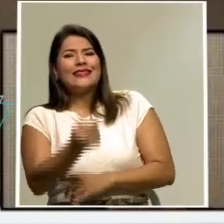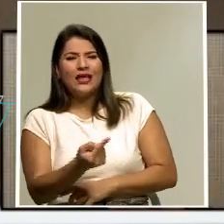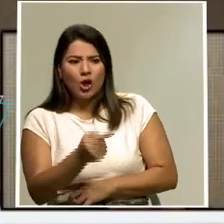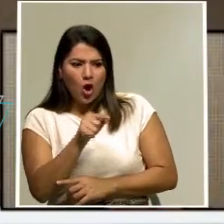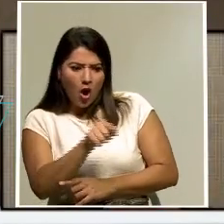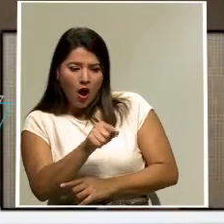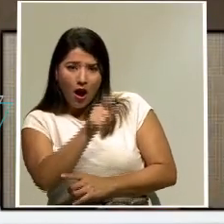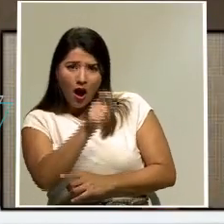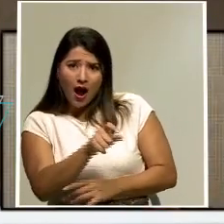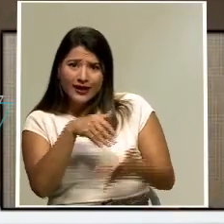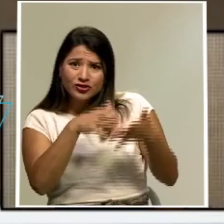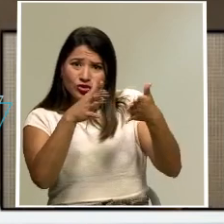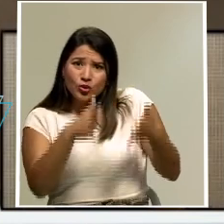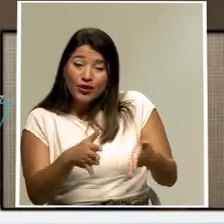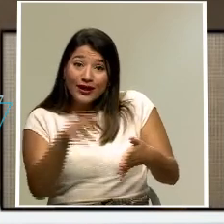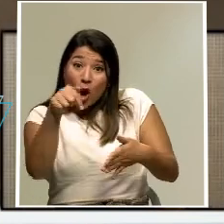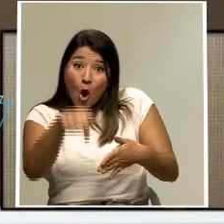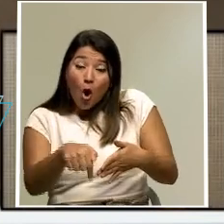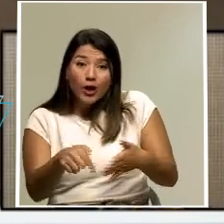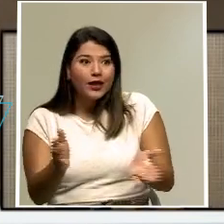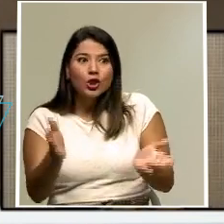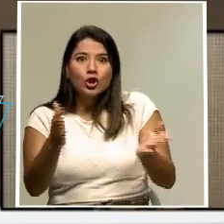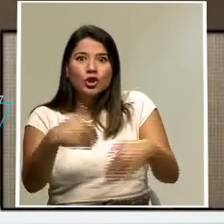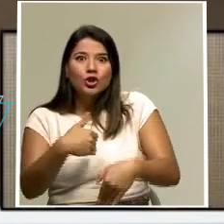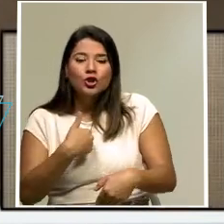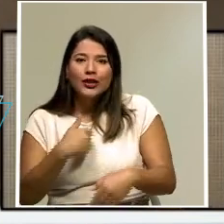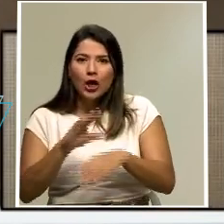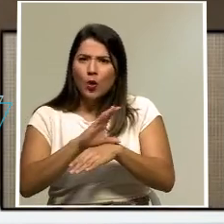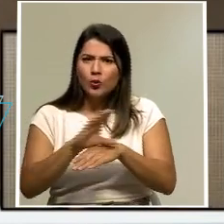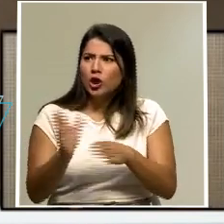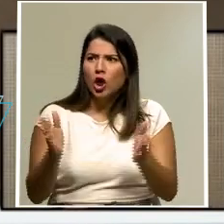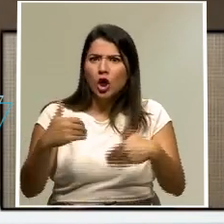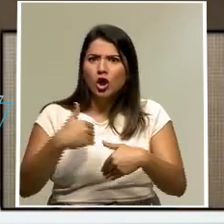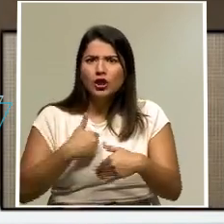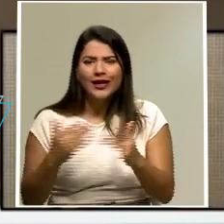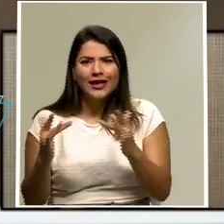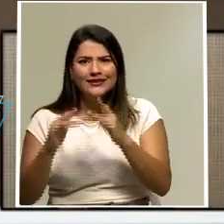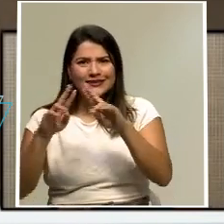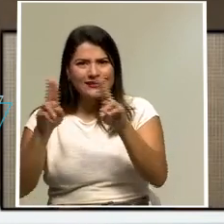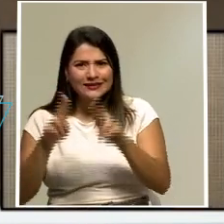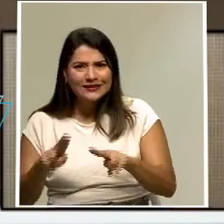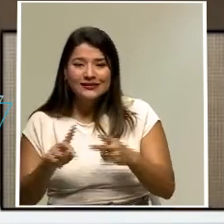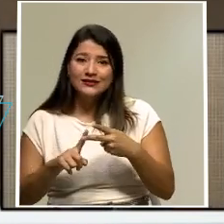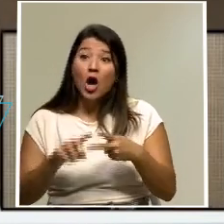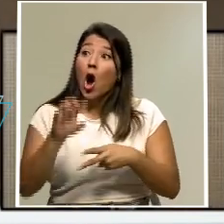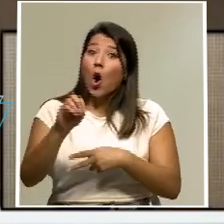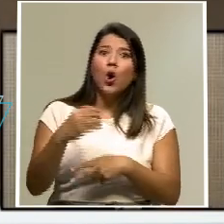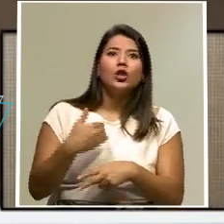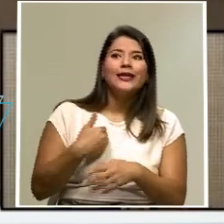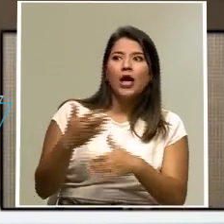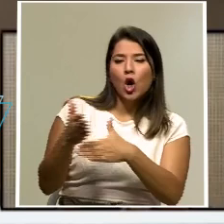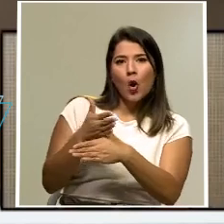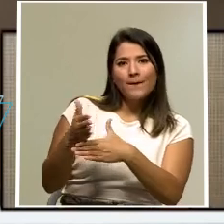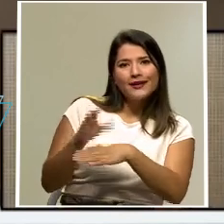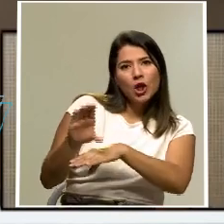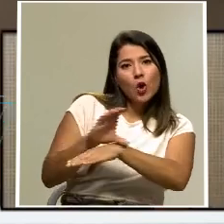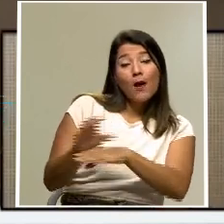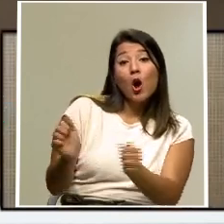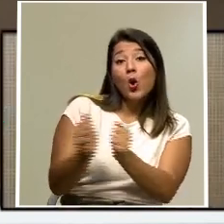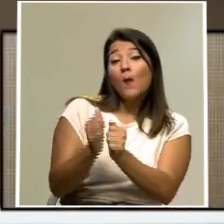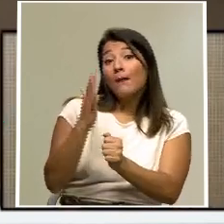la pandemia, no tiene computadora o conexión? O a la que tiene que compartir su equipo con su hermano y su